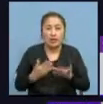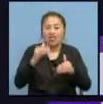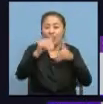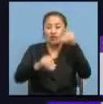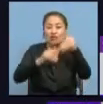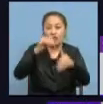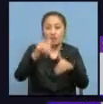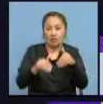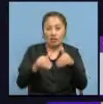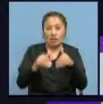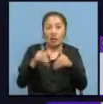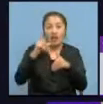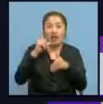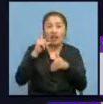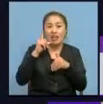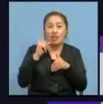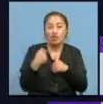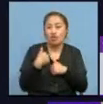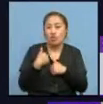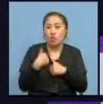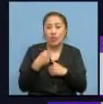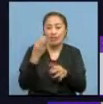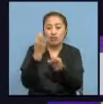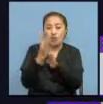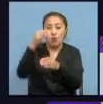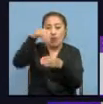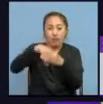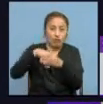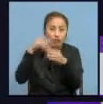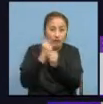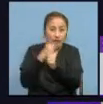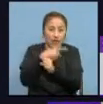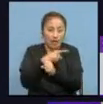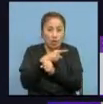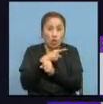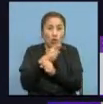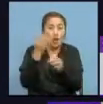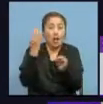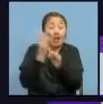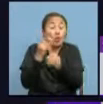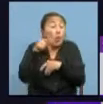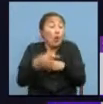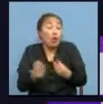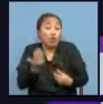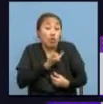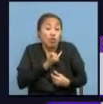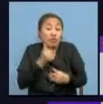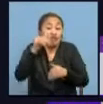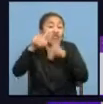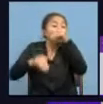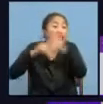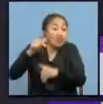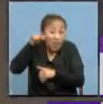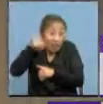electoral, el día de, tanto así, yo estoy en un colegio, entonces en uno de los centros de votaciones también es parte del